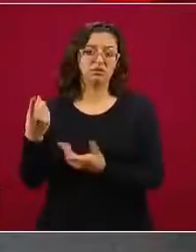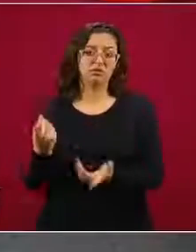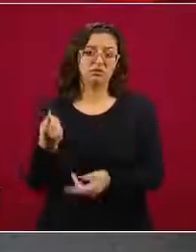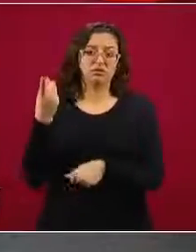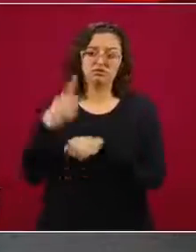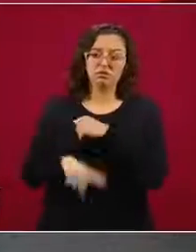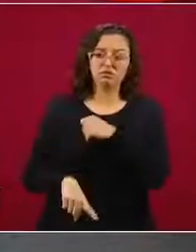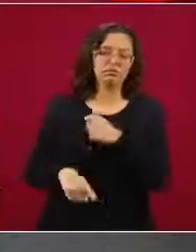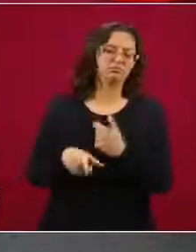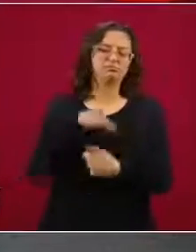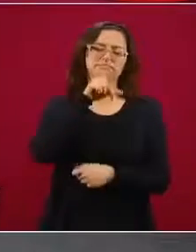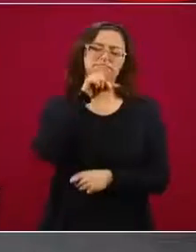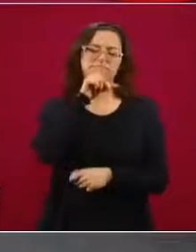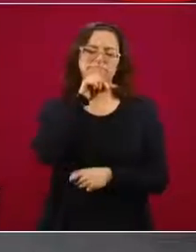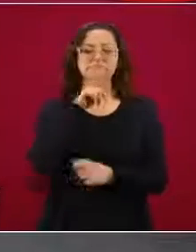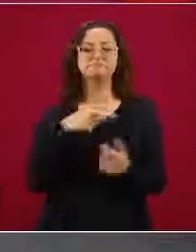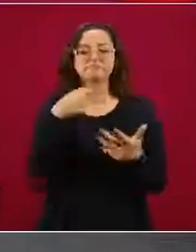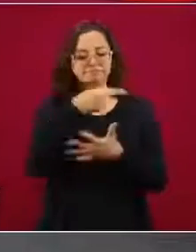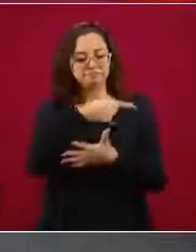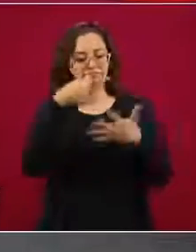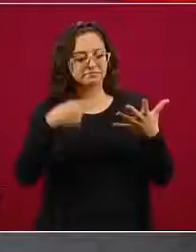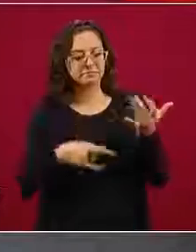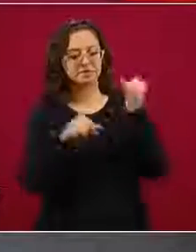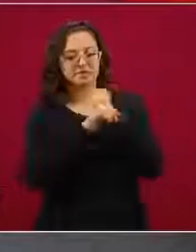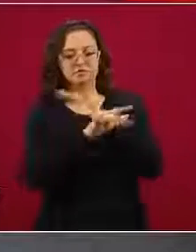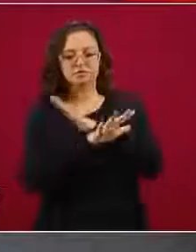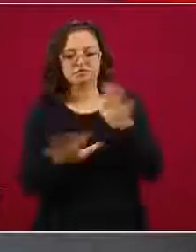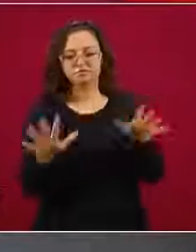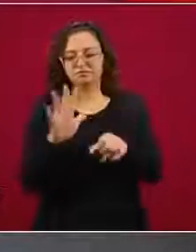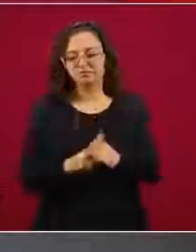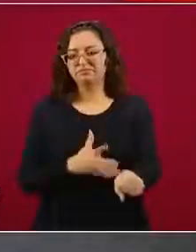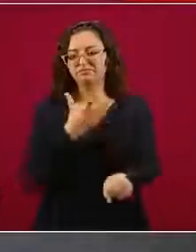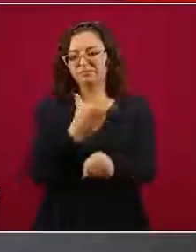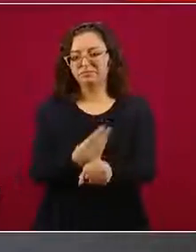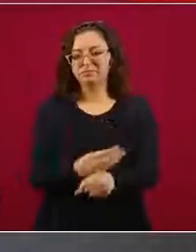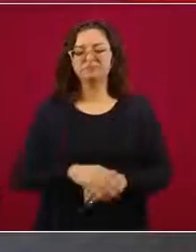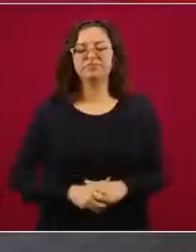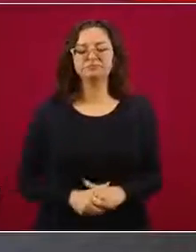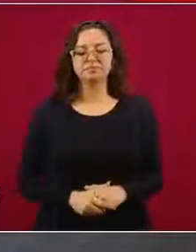los obreros. Entonces, todo esto es lo que podría comentarte.